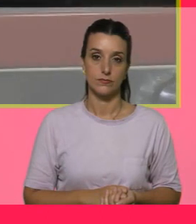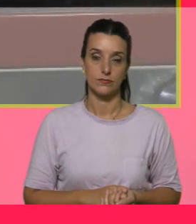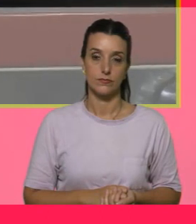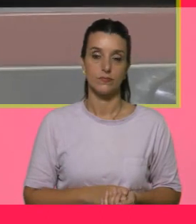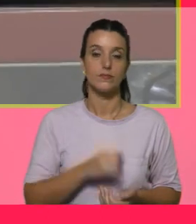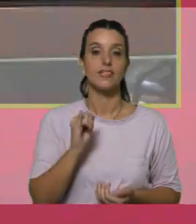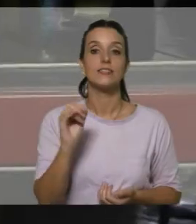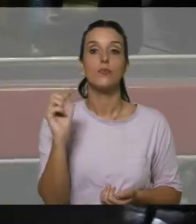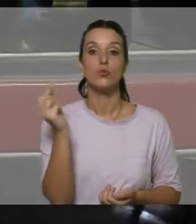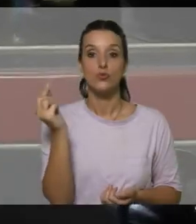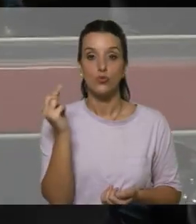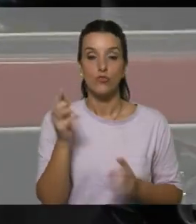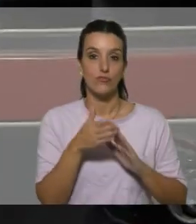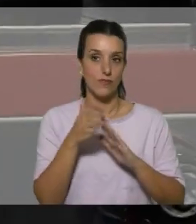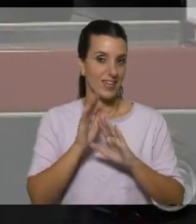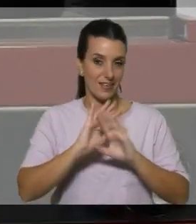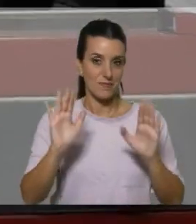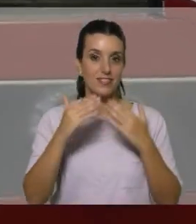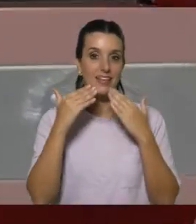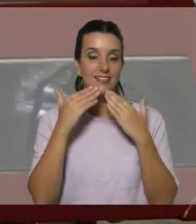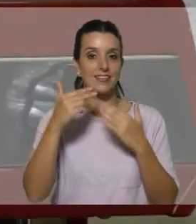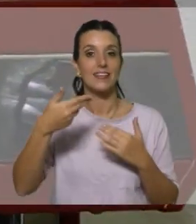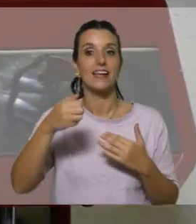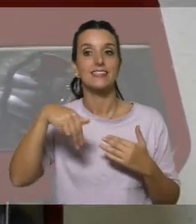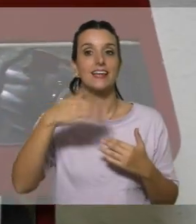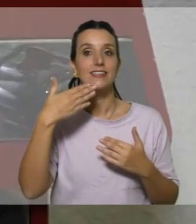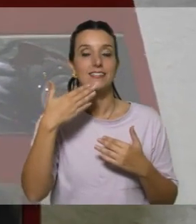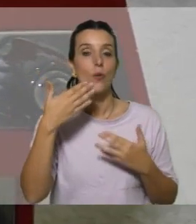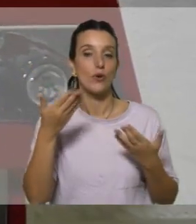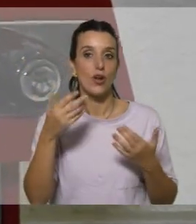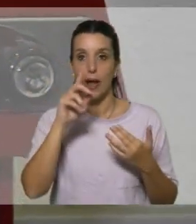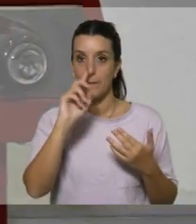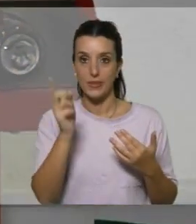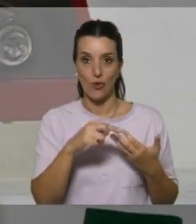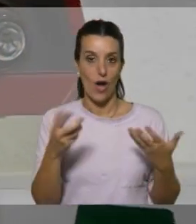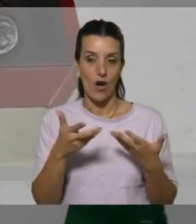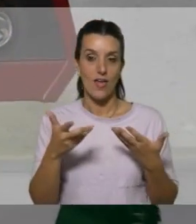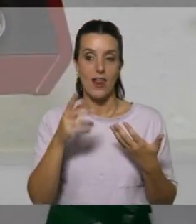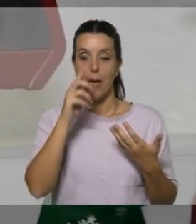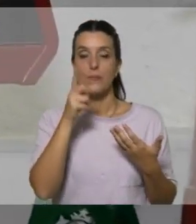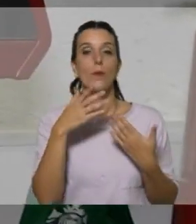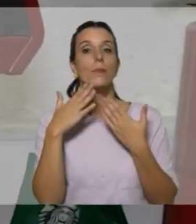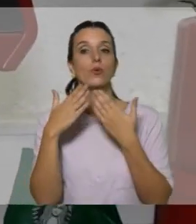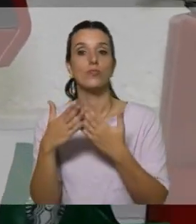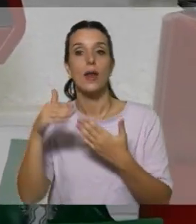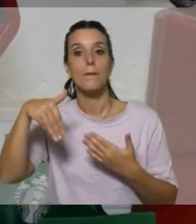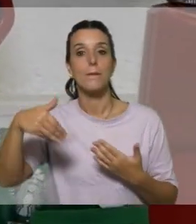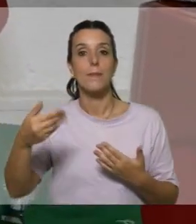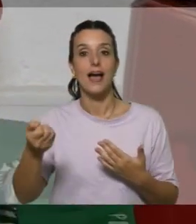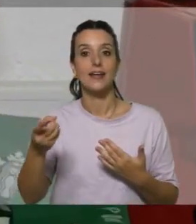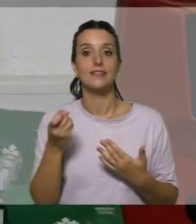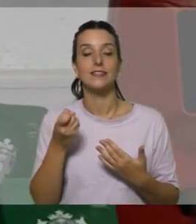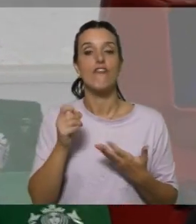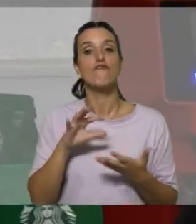Sí, minutitos, unos minutitos nada más. Gracias, Anita. Bueno, rápidamente preguntarle a Max los